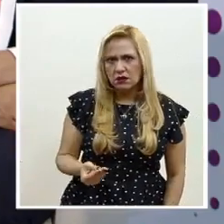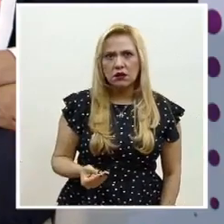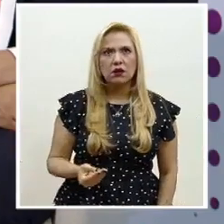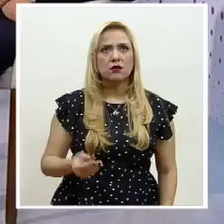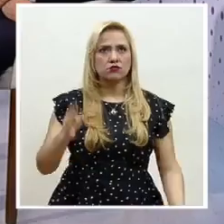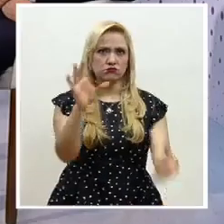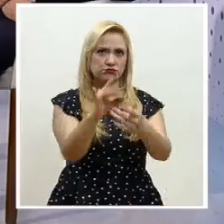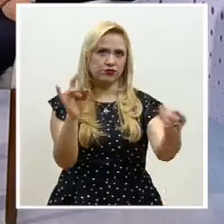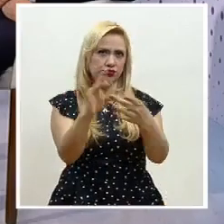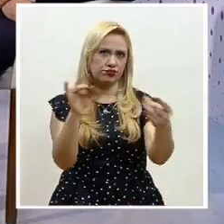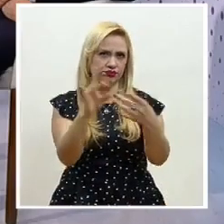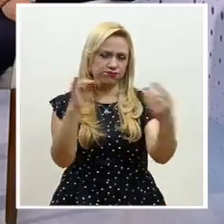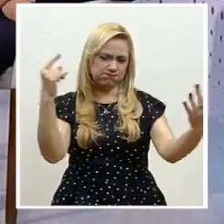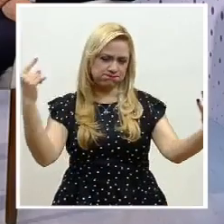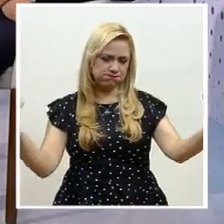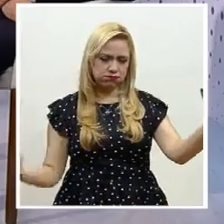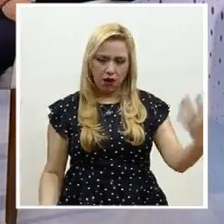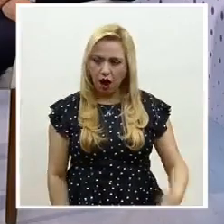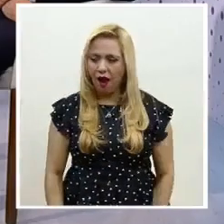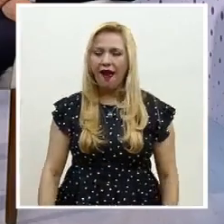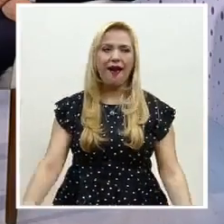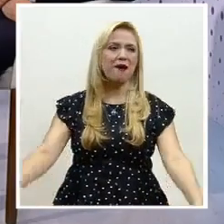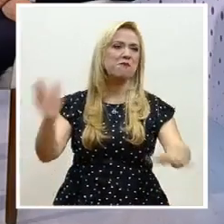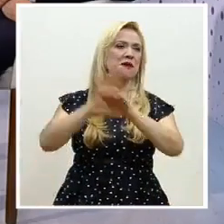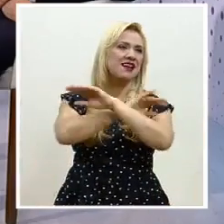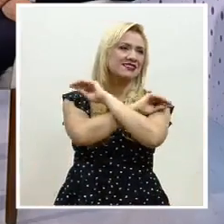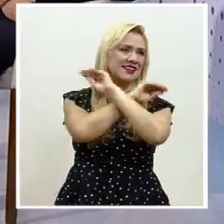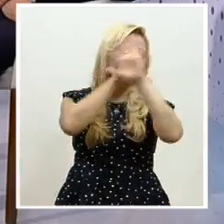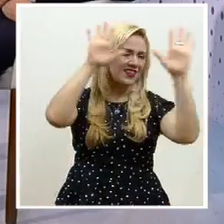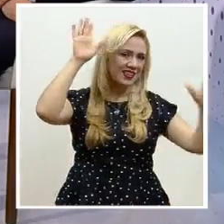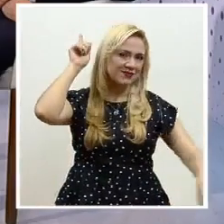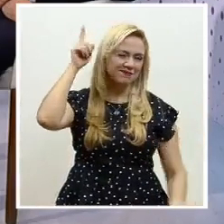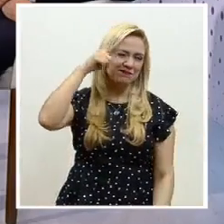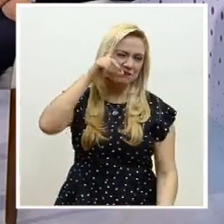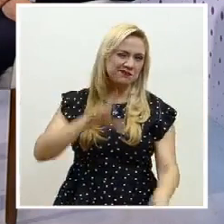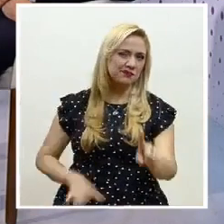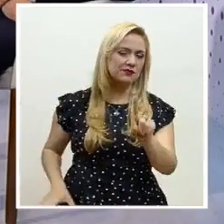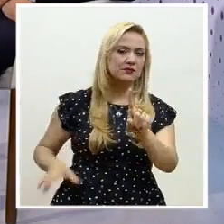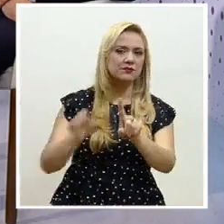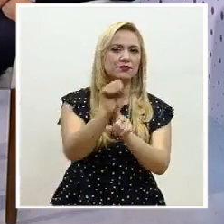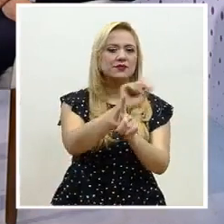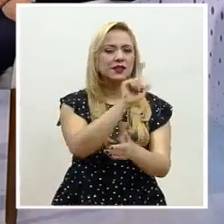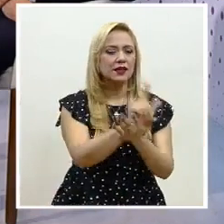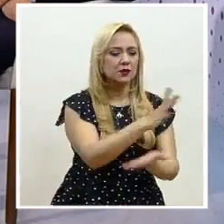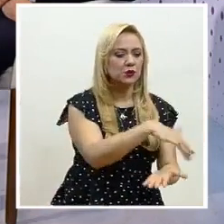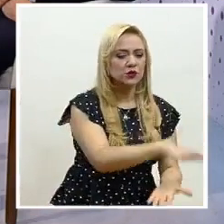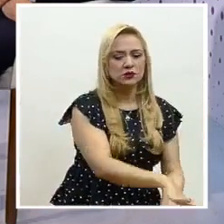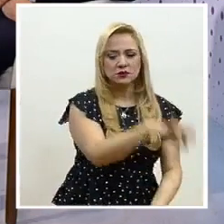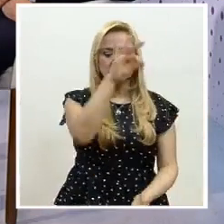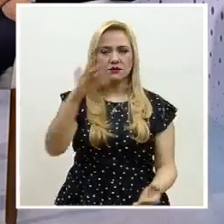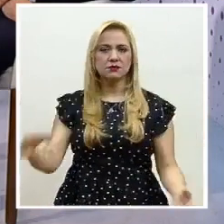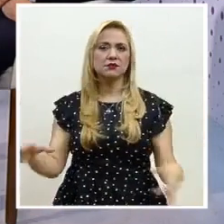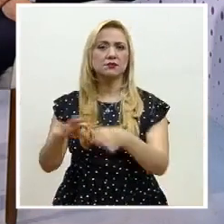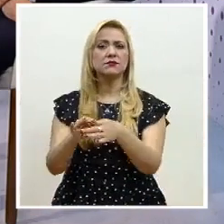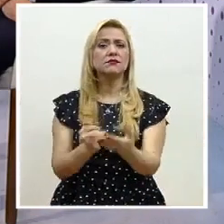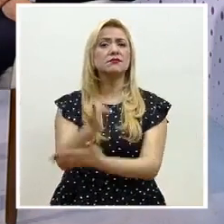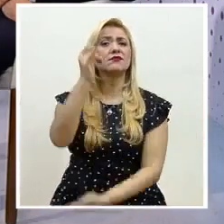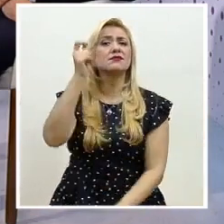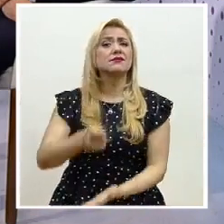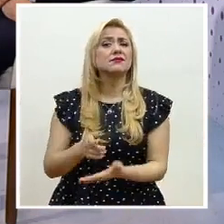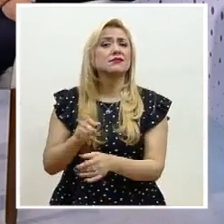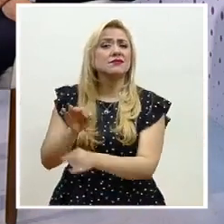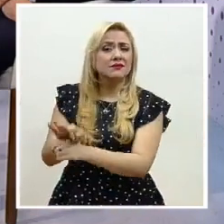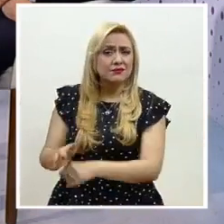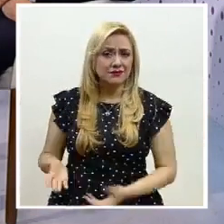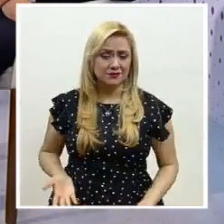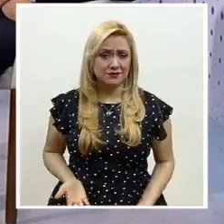nuestro peculiar orgullo, es crear un área destinada exclusivamente para analizar facultades de atracción de aquellas personas que no